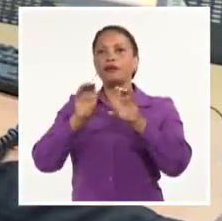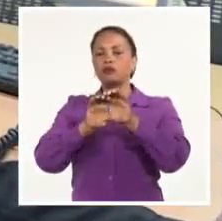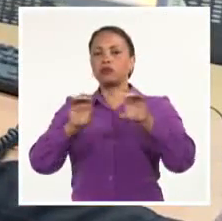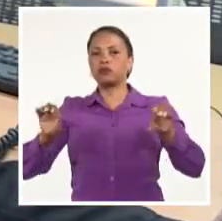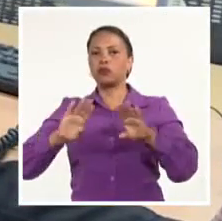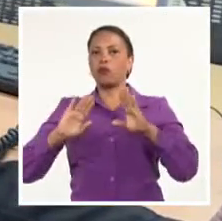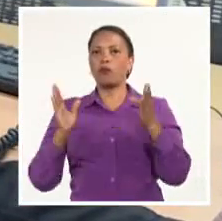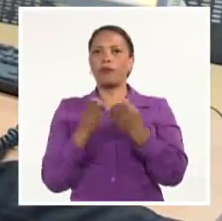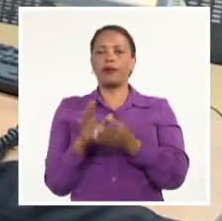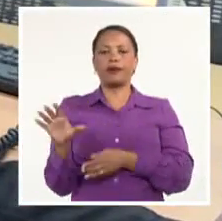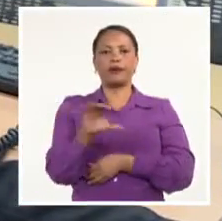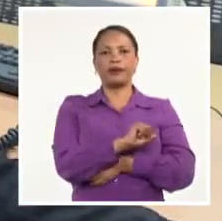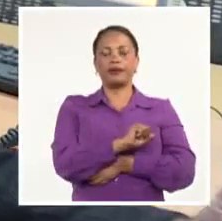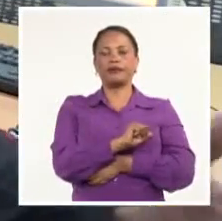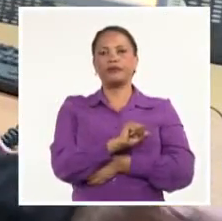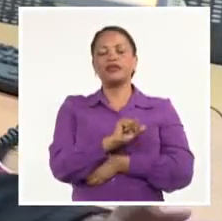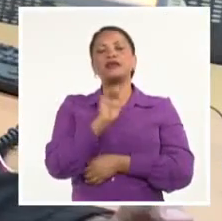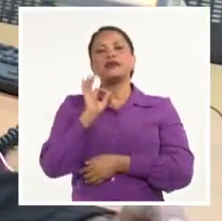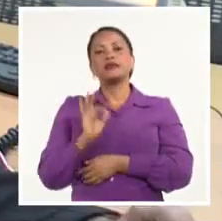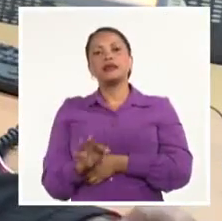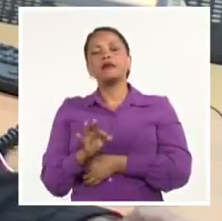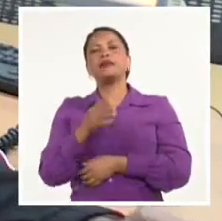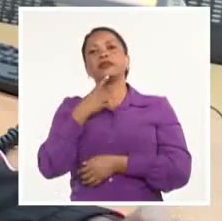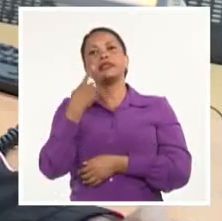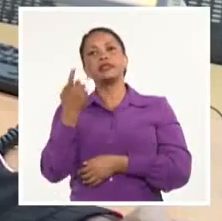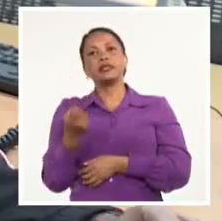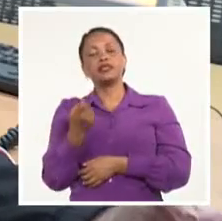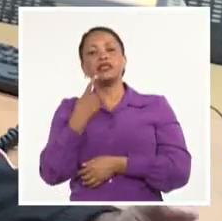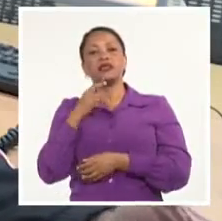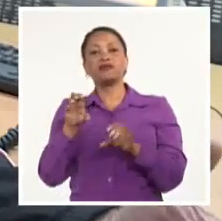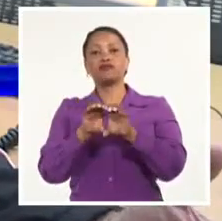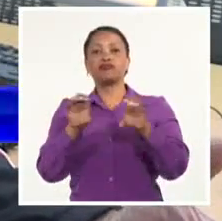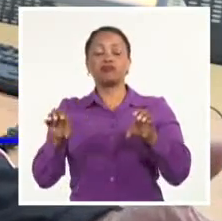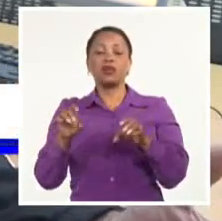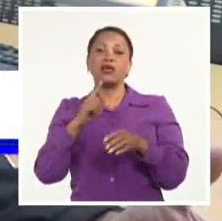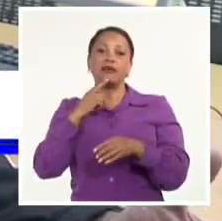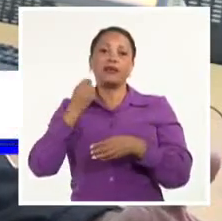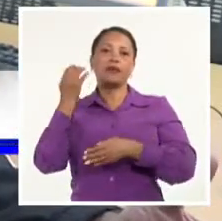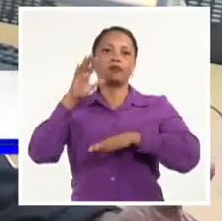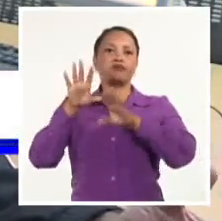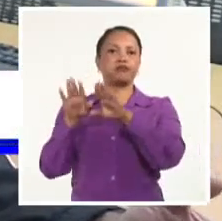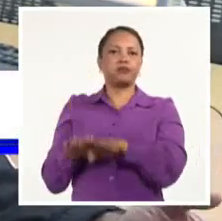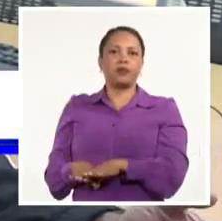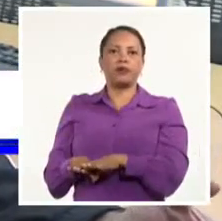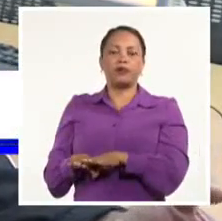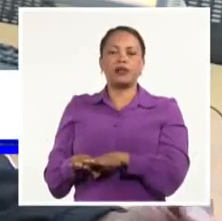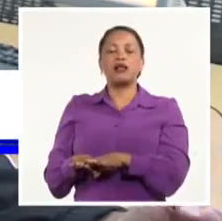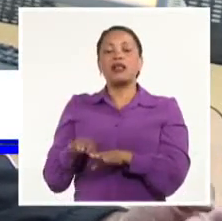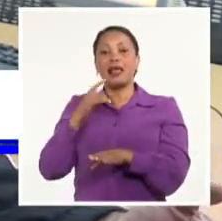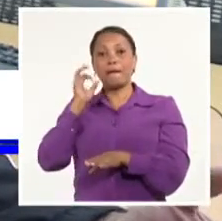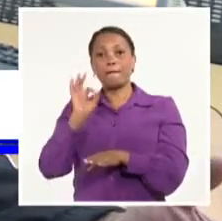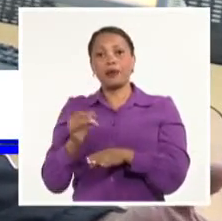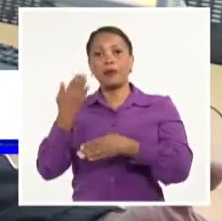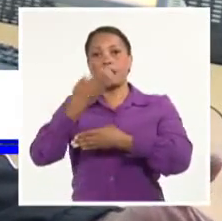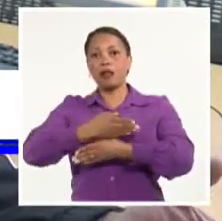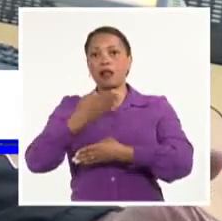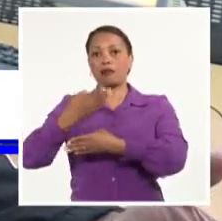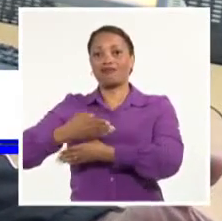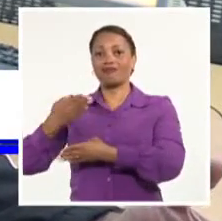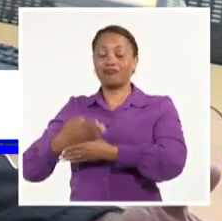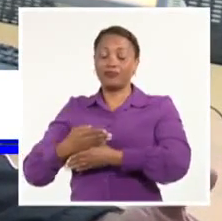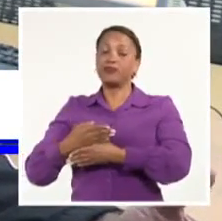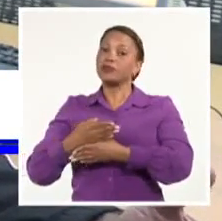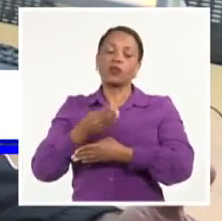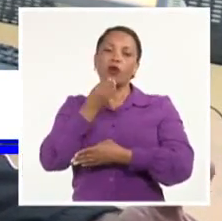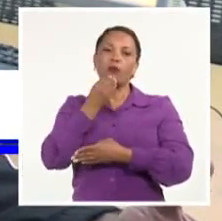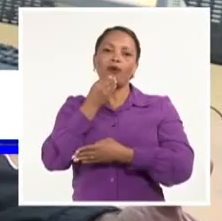los mantenimientos generales llevan que el equipo esté fuera de servicio. Por las propias limitaciones que tenemos, nosotros no hemos podido hacer eso con la